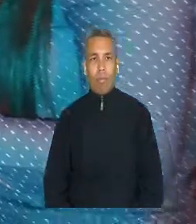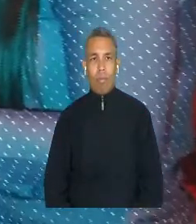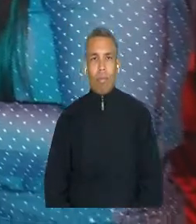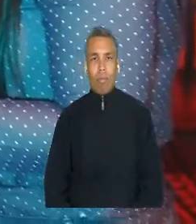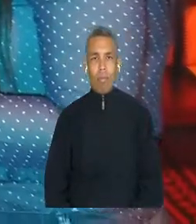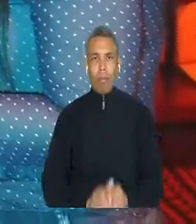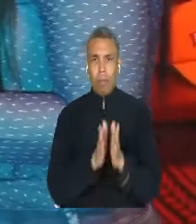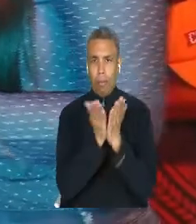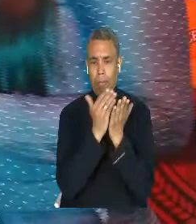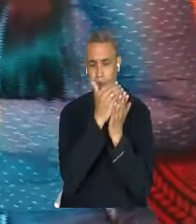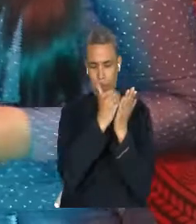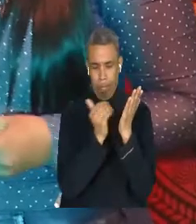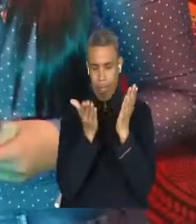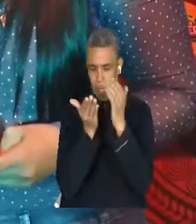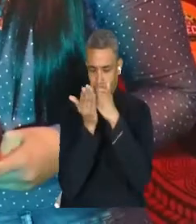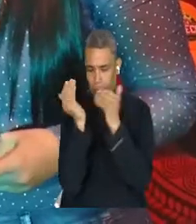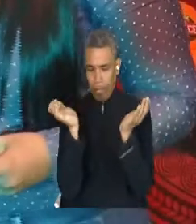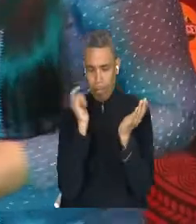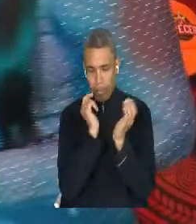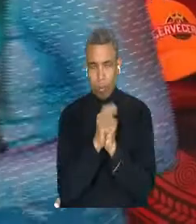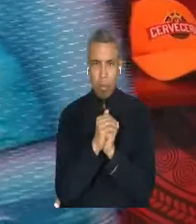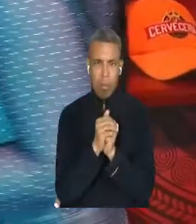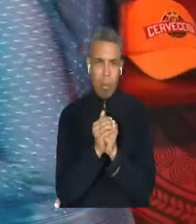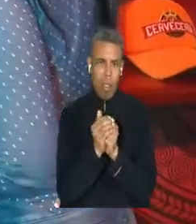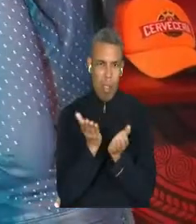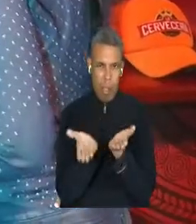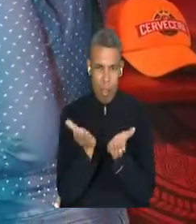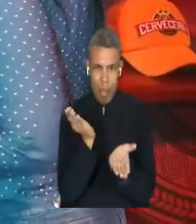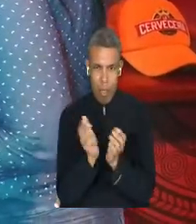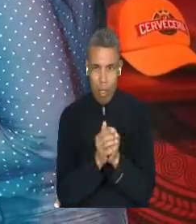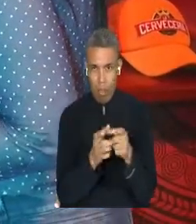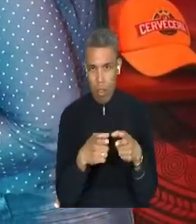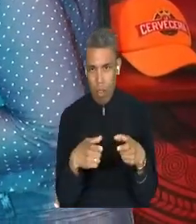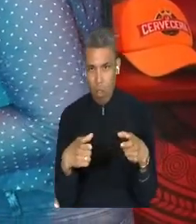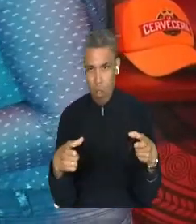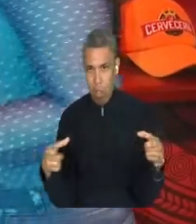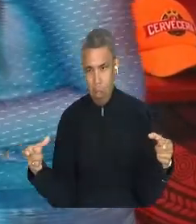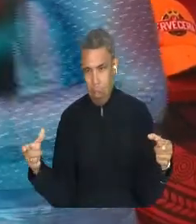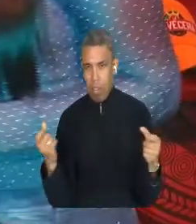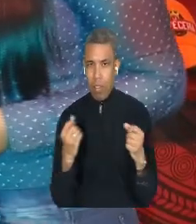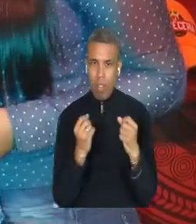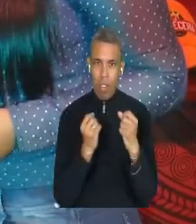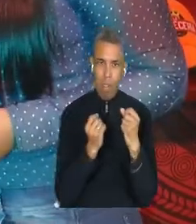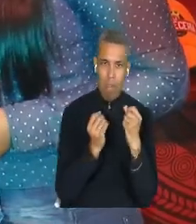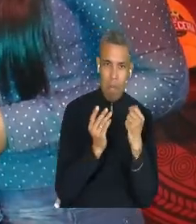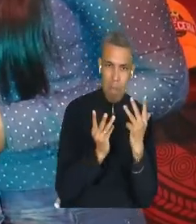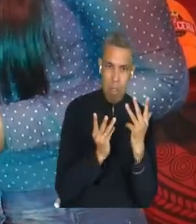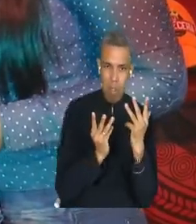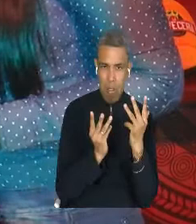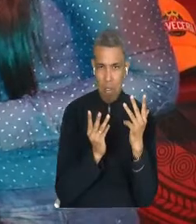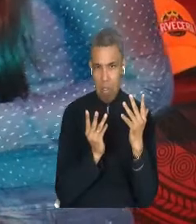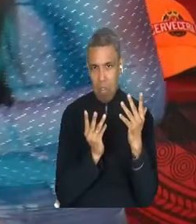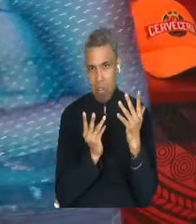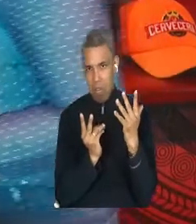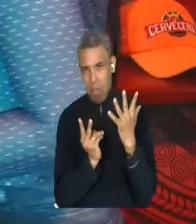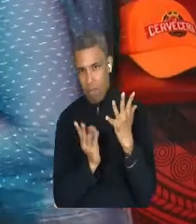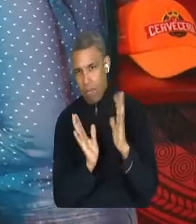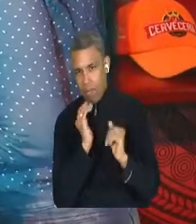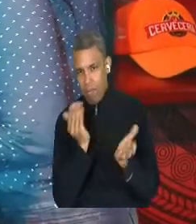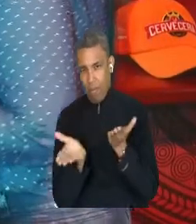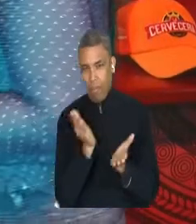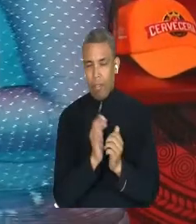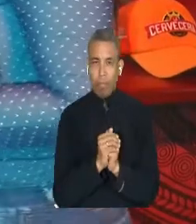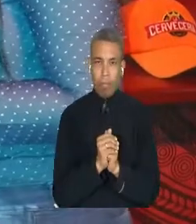de 2, 4 y 6 personas, pero como la cervecería es un restaurante bar en donde estamos hablando acerca de todos